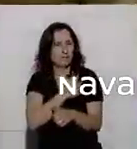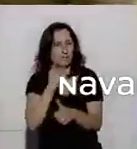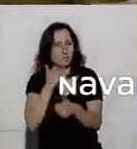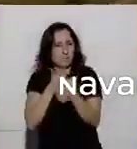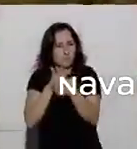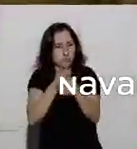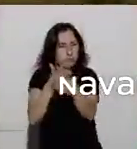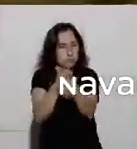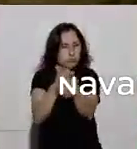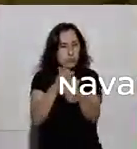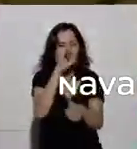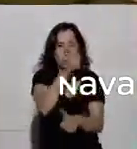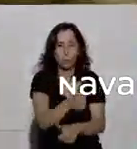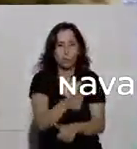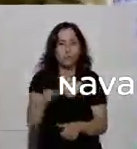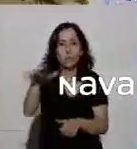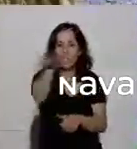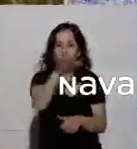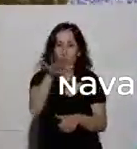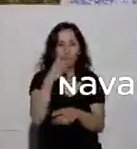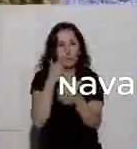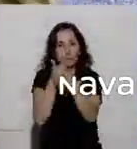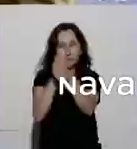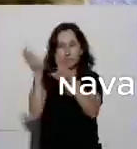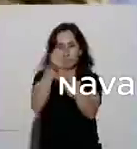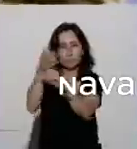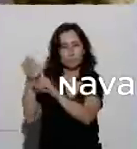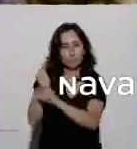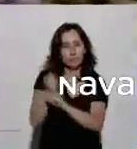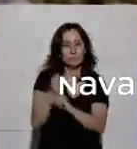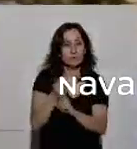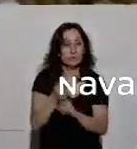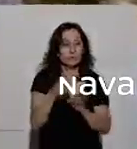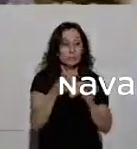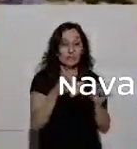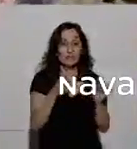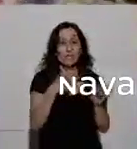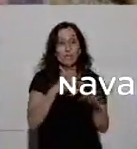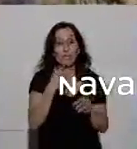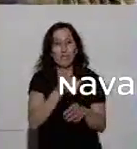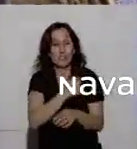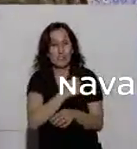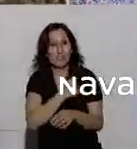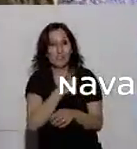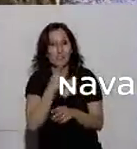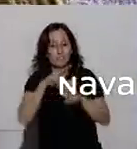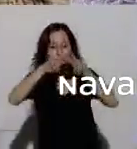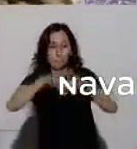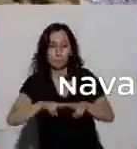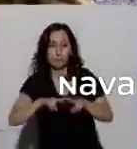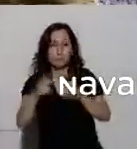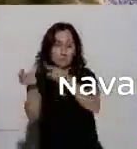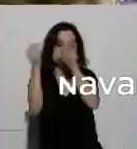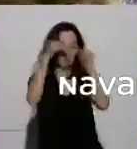Por la zona de Endaya, Ciburu, Saint-Pé, Nivel, pues probablemente escapando del inquisidor francés, de Pierre de Lancre, llega María de Ximildegui